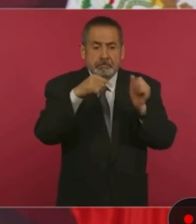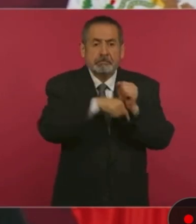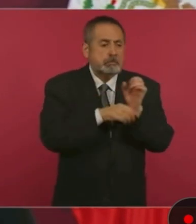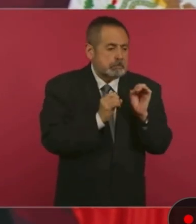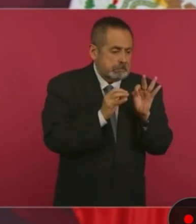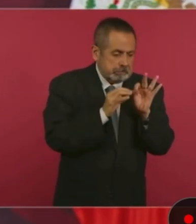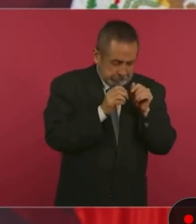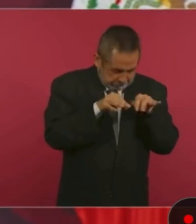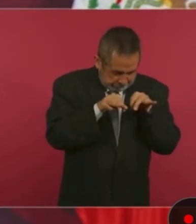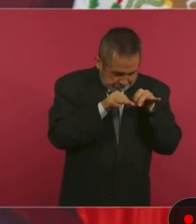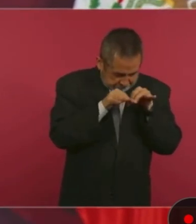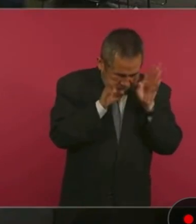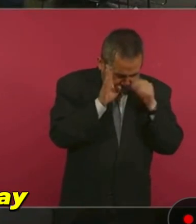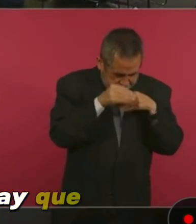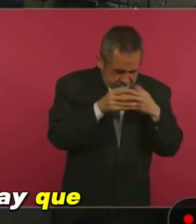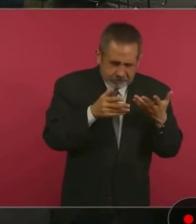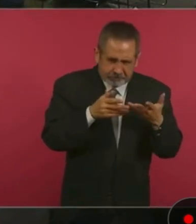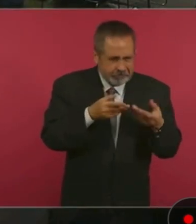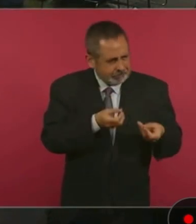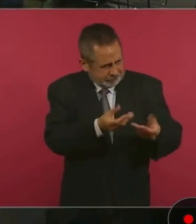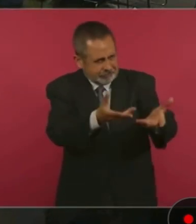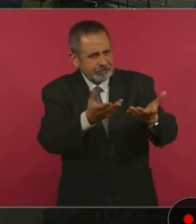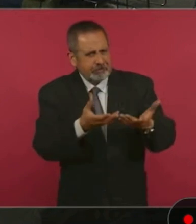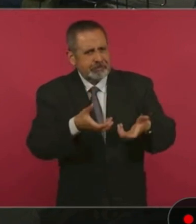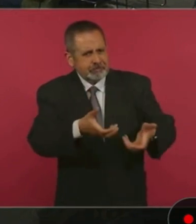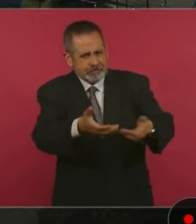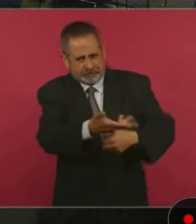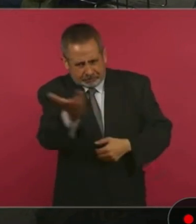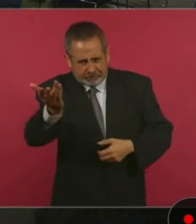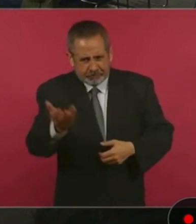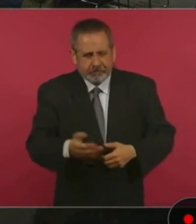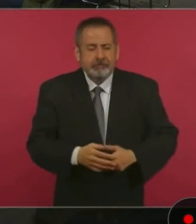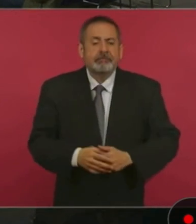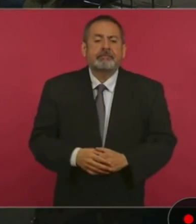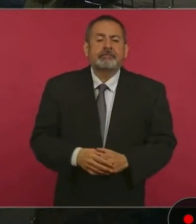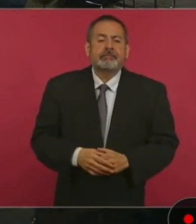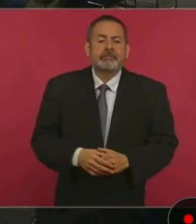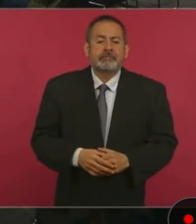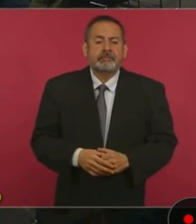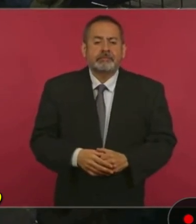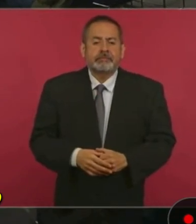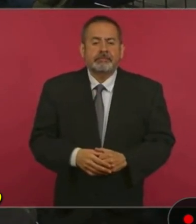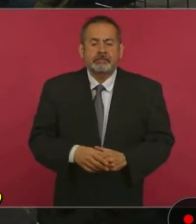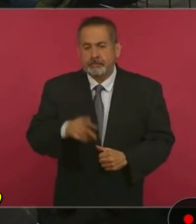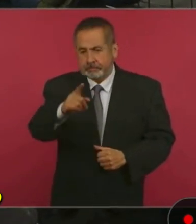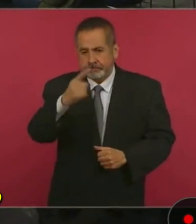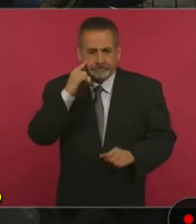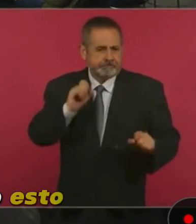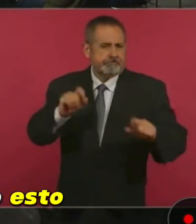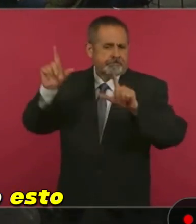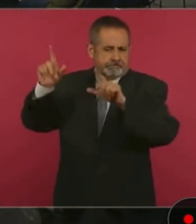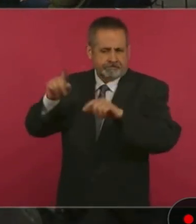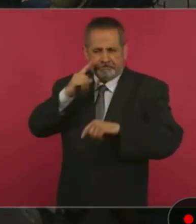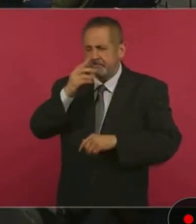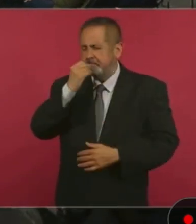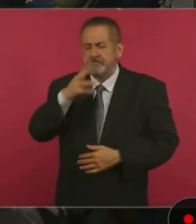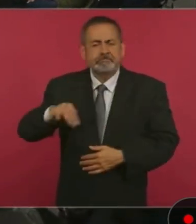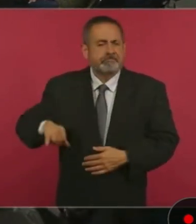Presidente, en otro tema, presidente, ayer… A ver, la reforma. Es que es interesantísimo